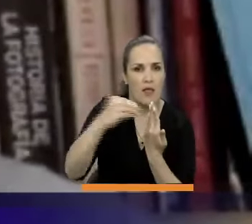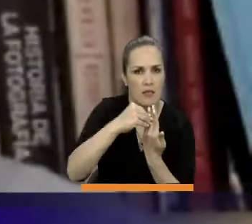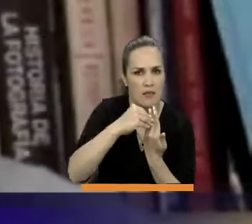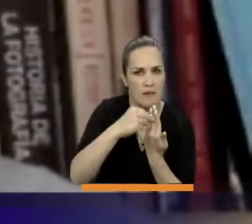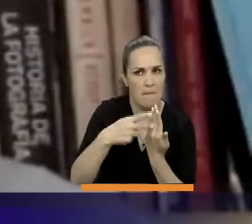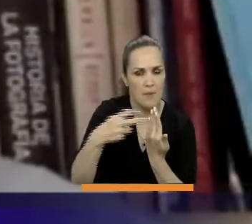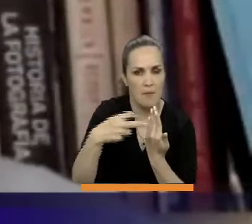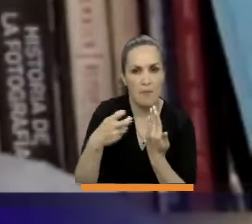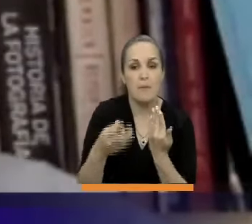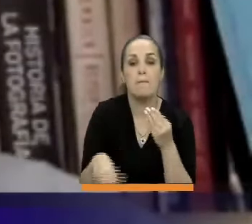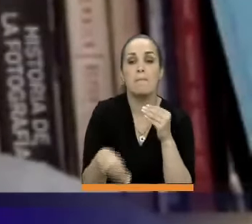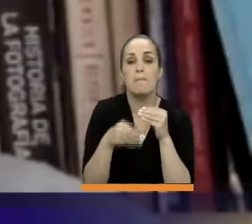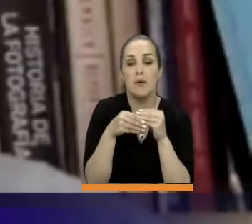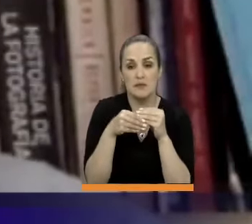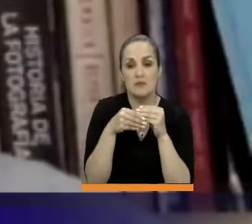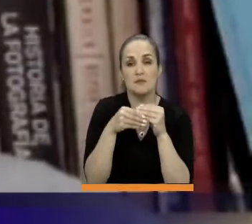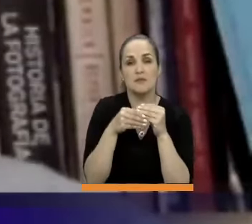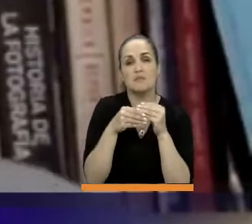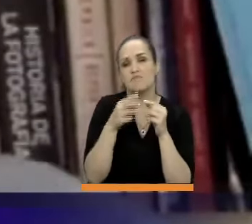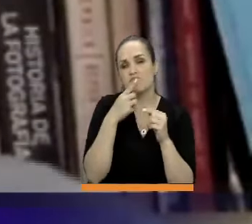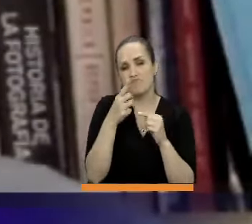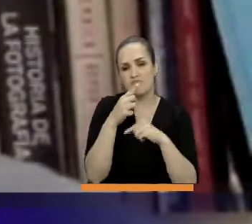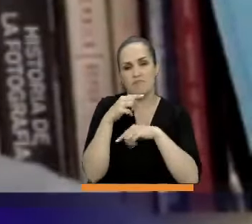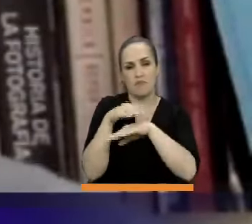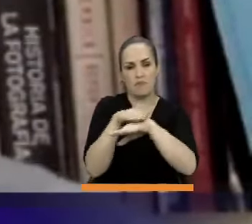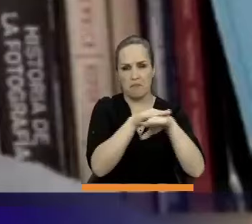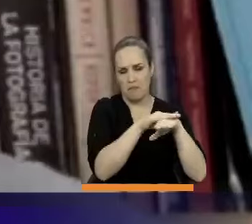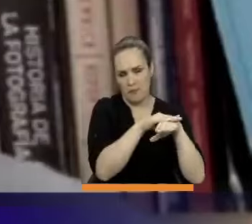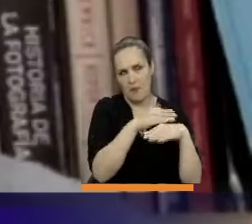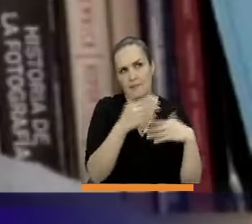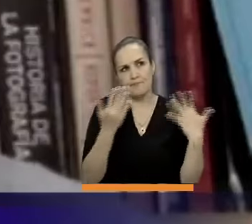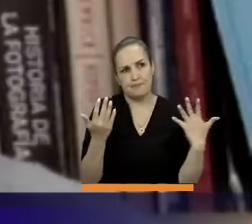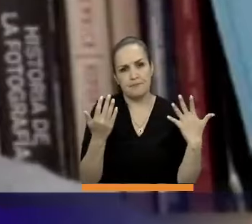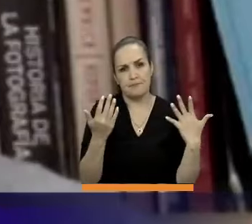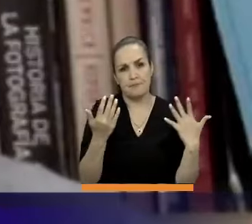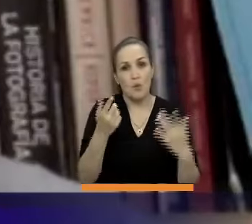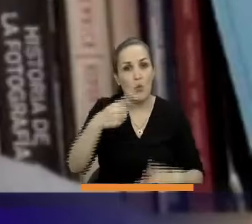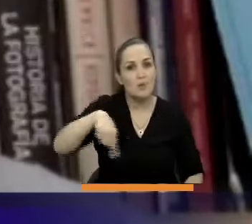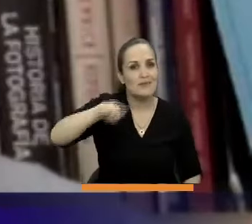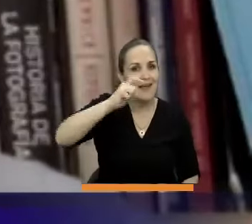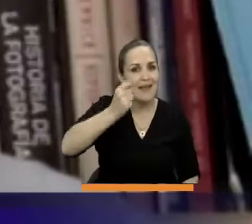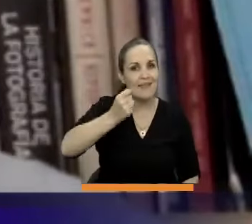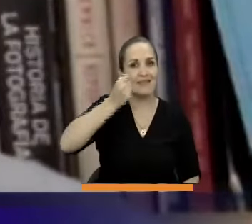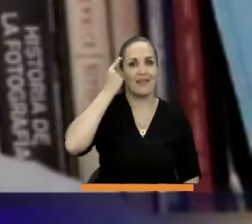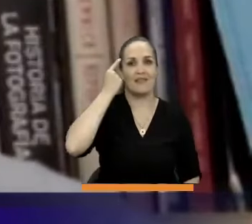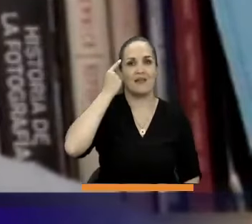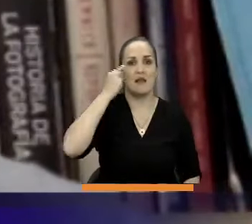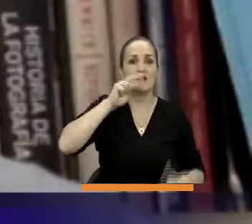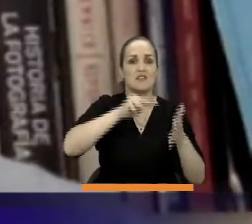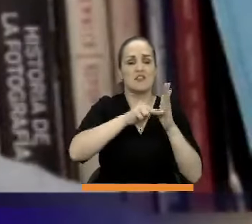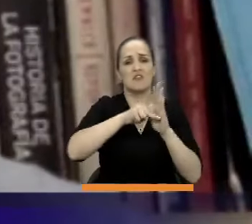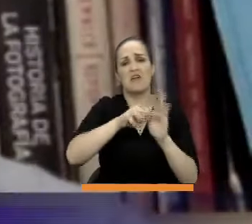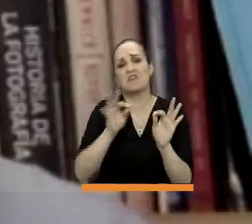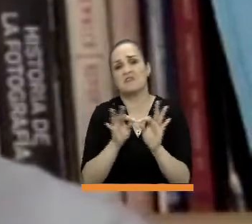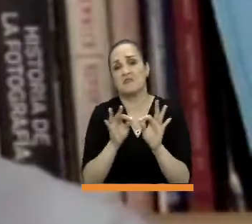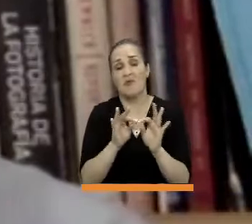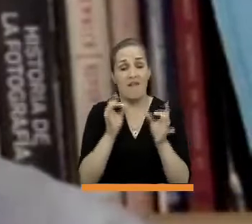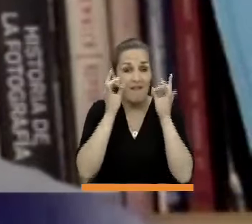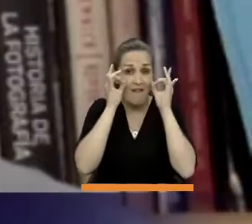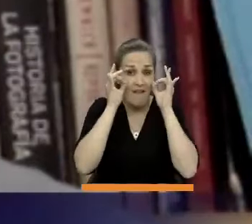cosa que nos hace entender la magnitud que no tuvo esto también. Sí es un caso muy grave, ¿no?